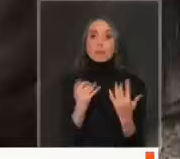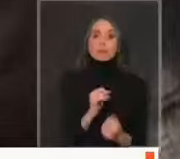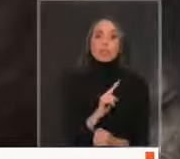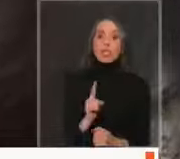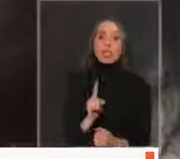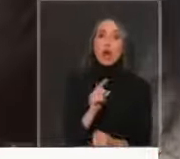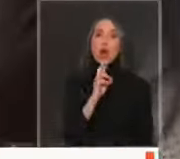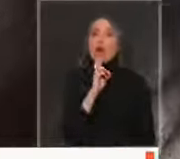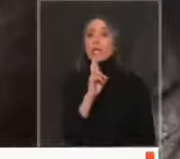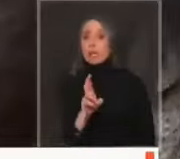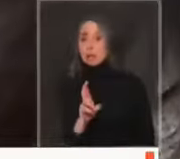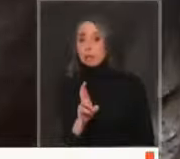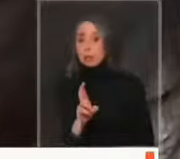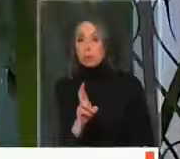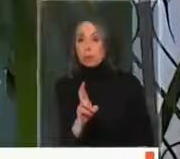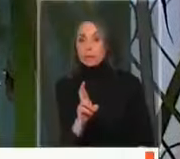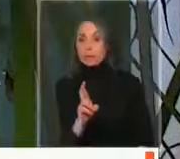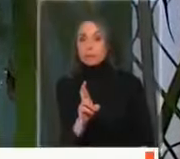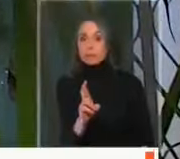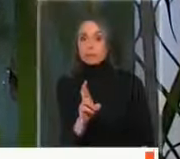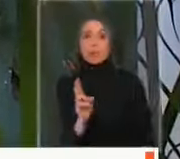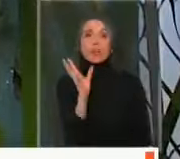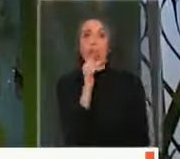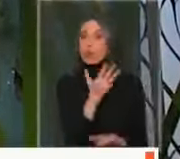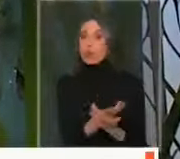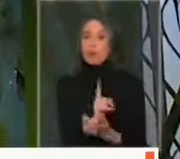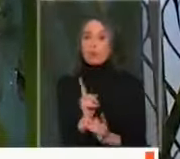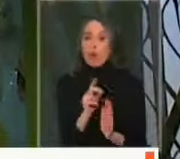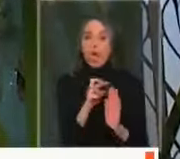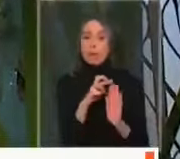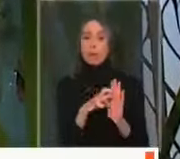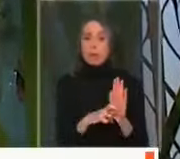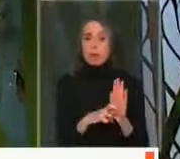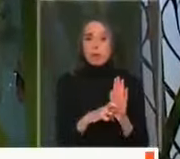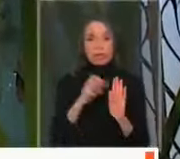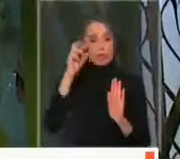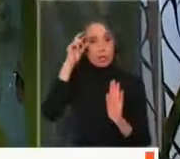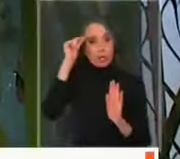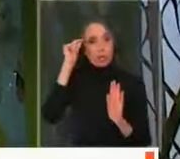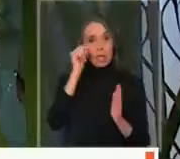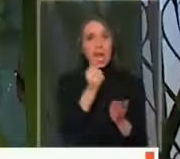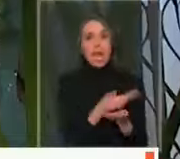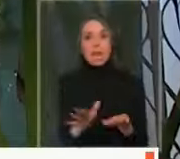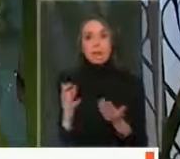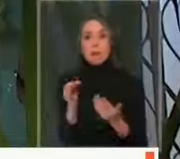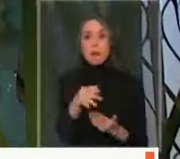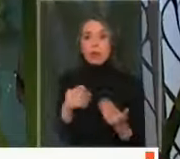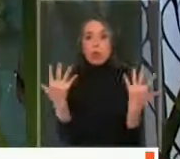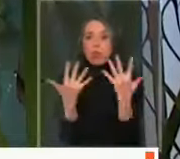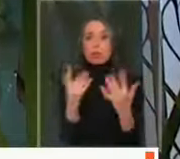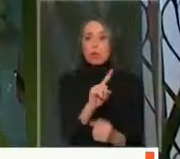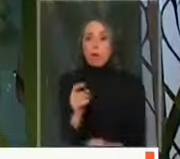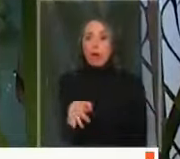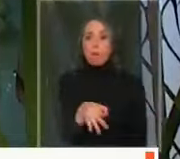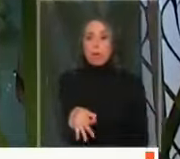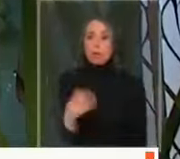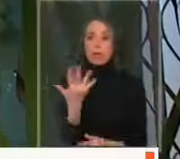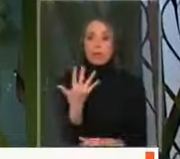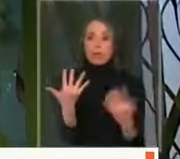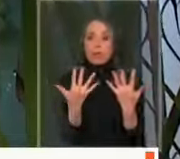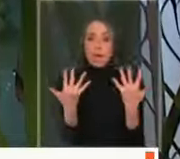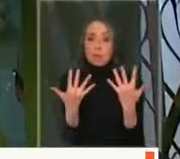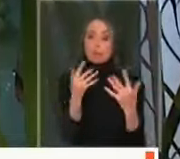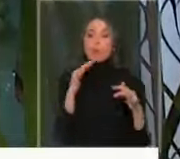una respuesta tajante. No existe ningún proyecto o iniciativa asociada a la eliminación de la moneda de 10 pesos porque es una moneda muy